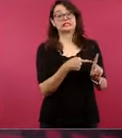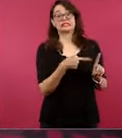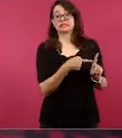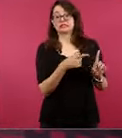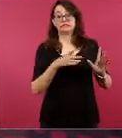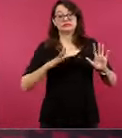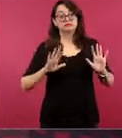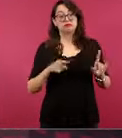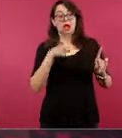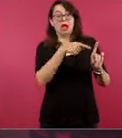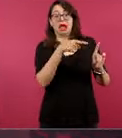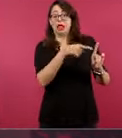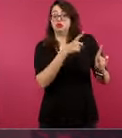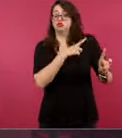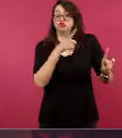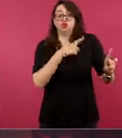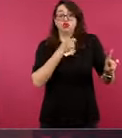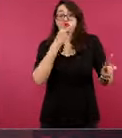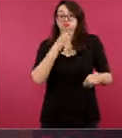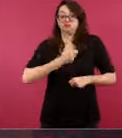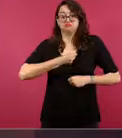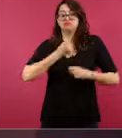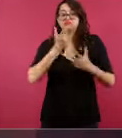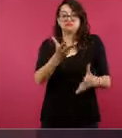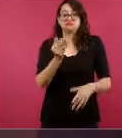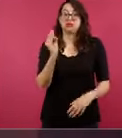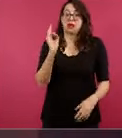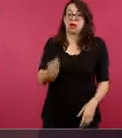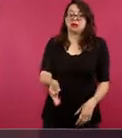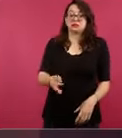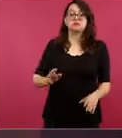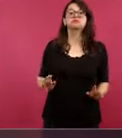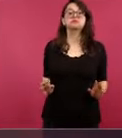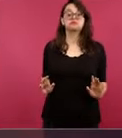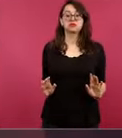levantando ningún falso testimonio.